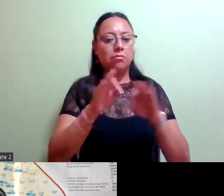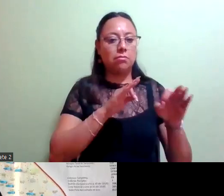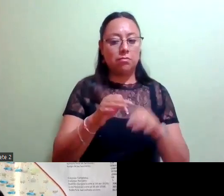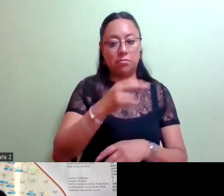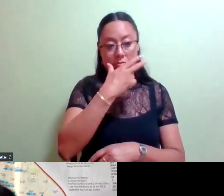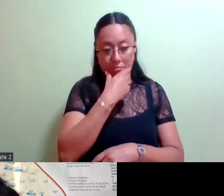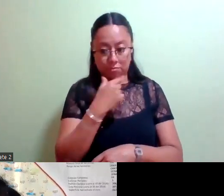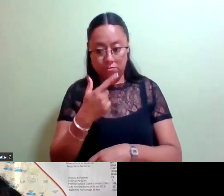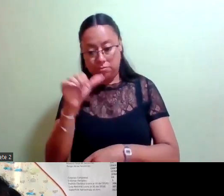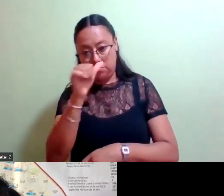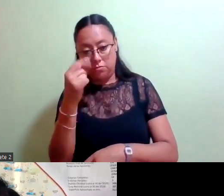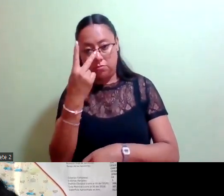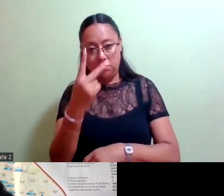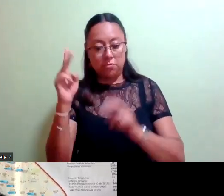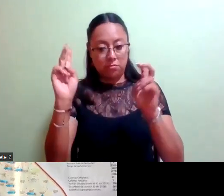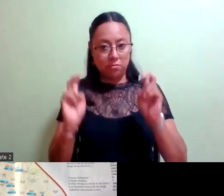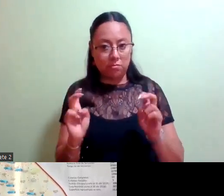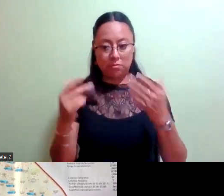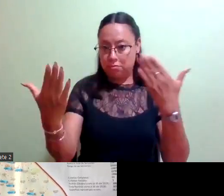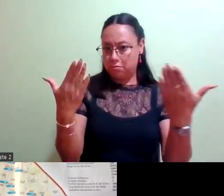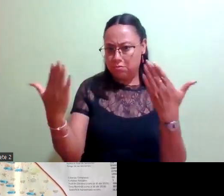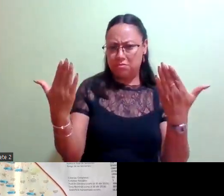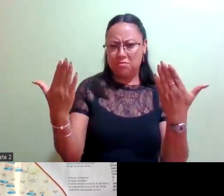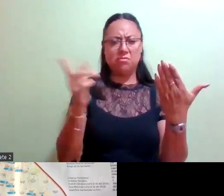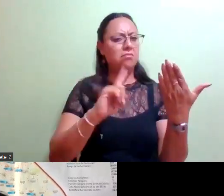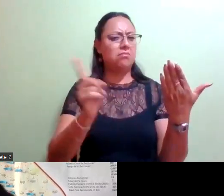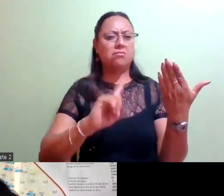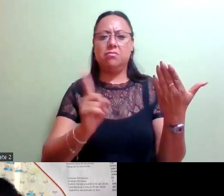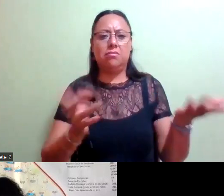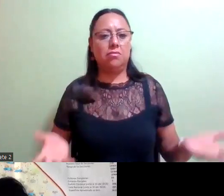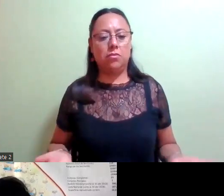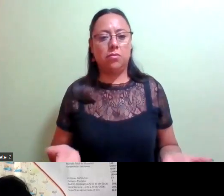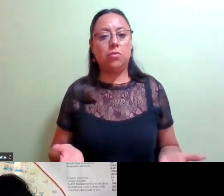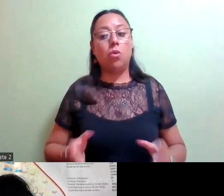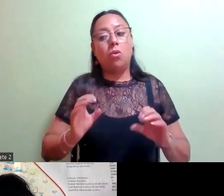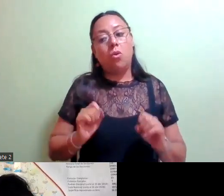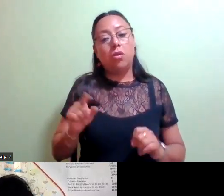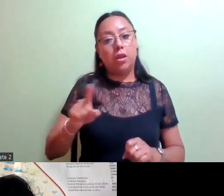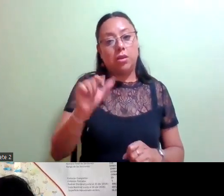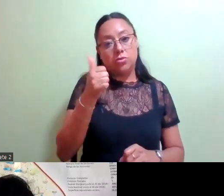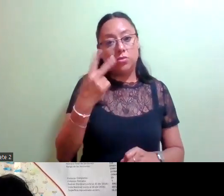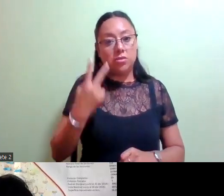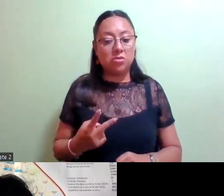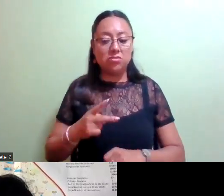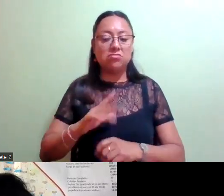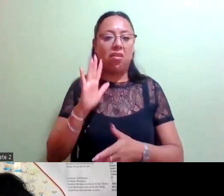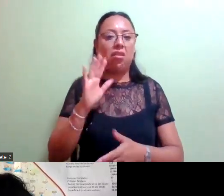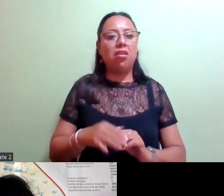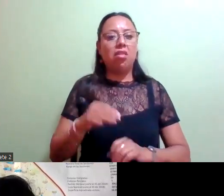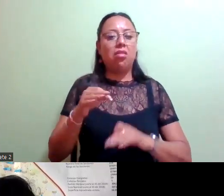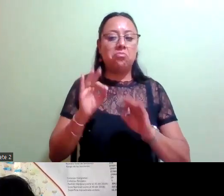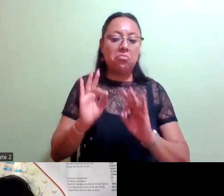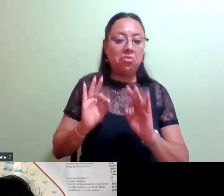las otras dos categorías galardonadas, ni mucho menos menospreciar su trabajo. Empero